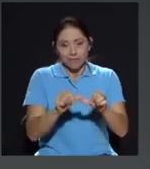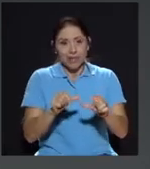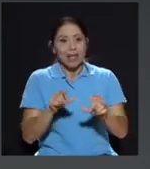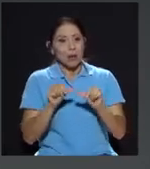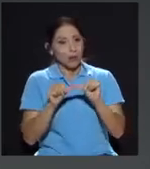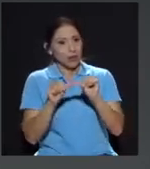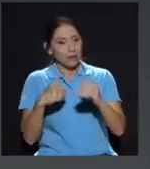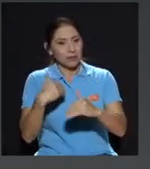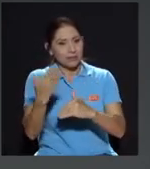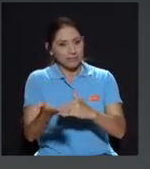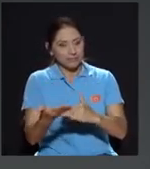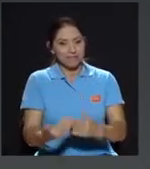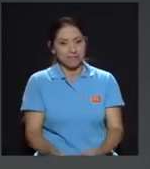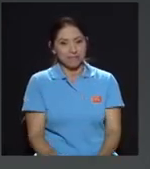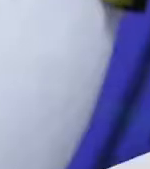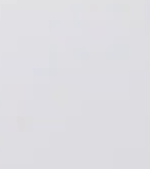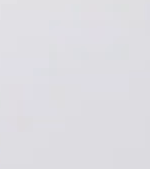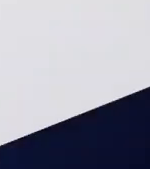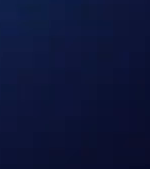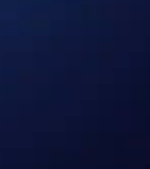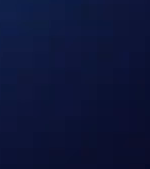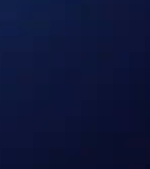eso haremos